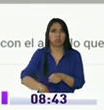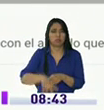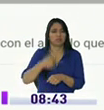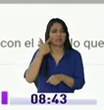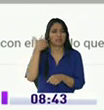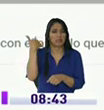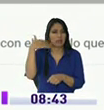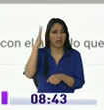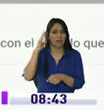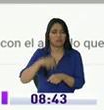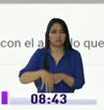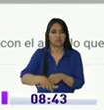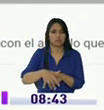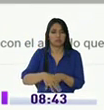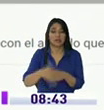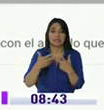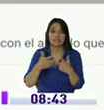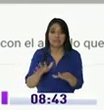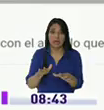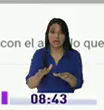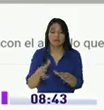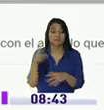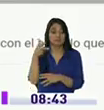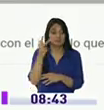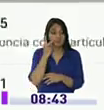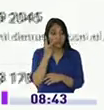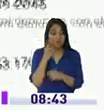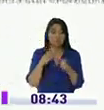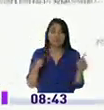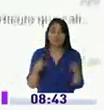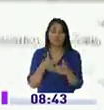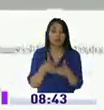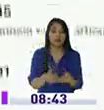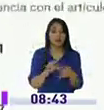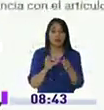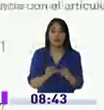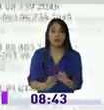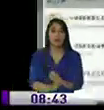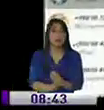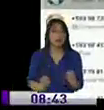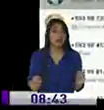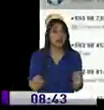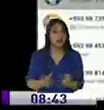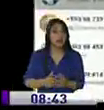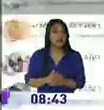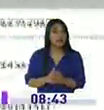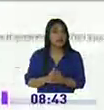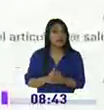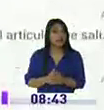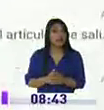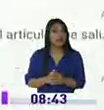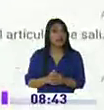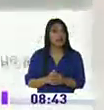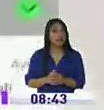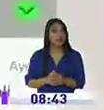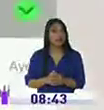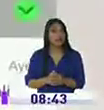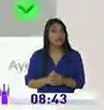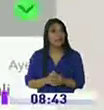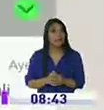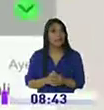tiempo y hasta hicieron un reportaje. ¿Qué pasó? ¿No sale? ¿Qué? Ahí pasó. Ahí está. Allá. Pero no me